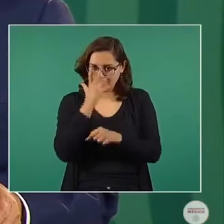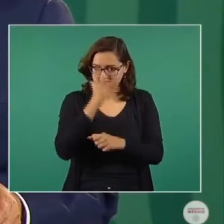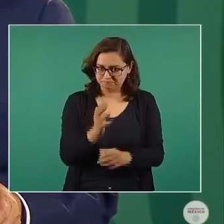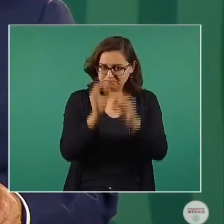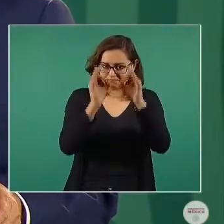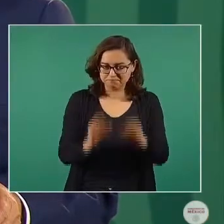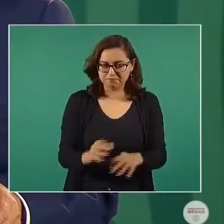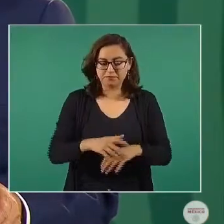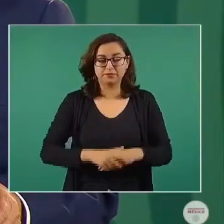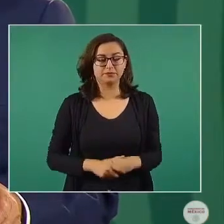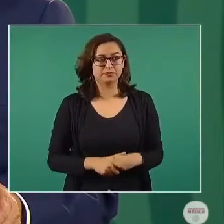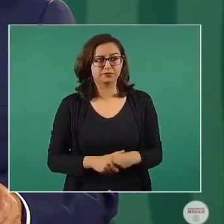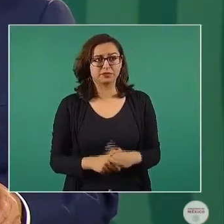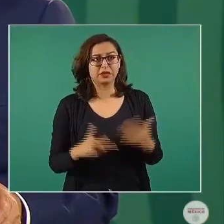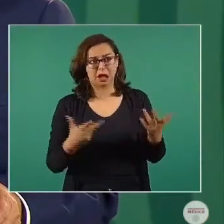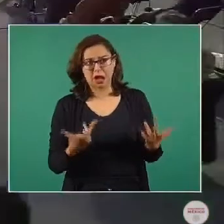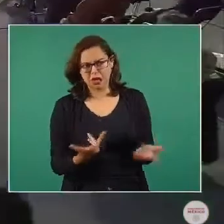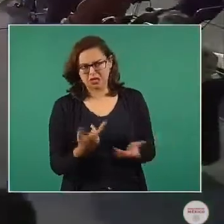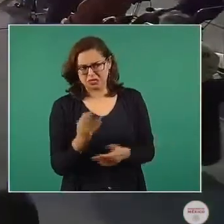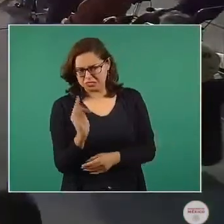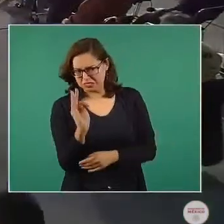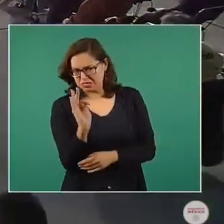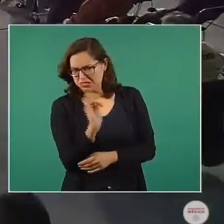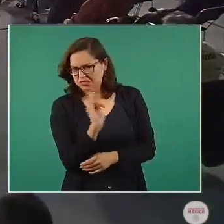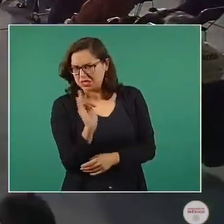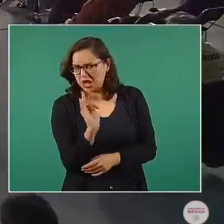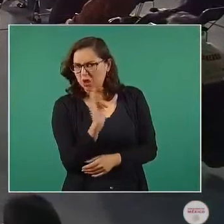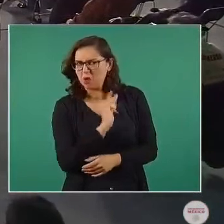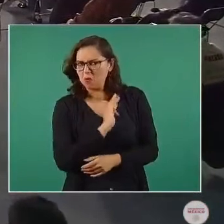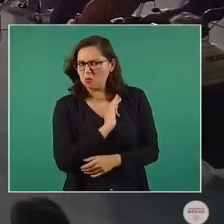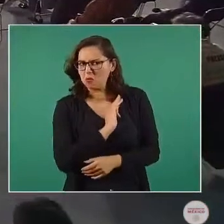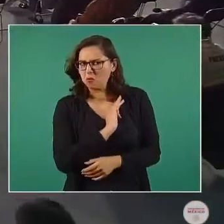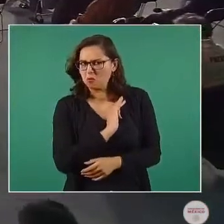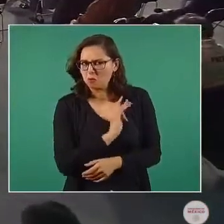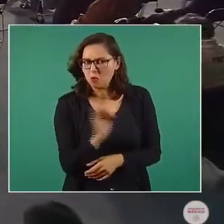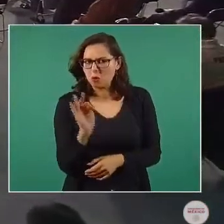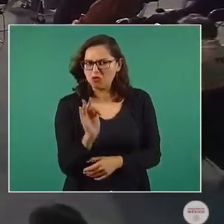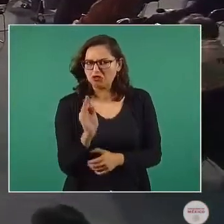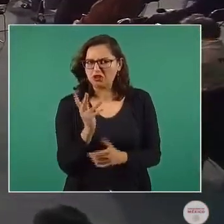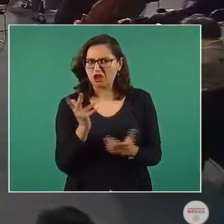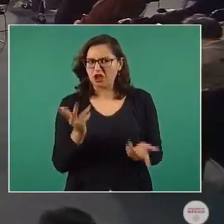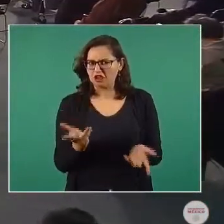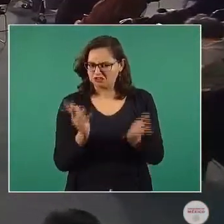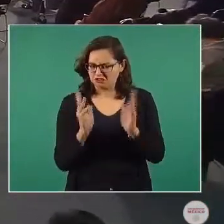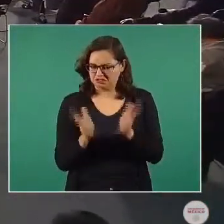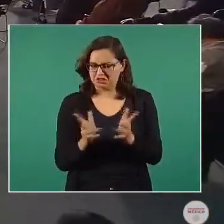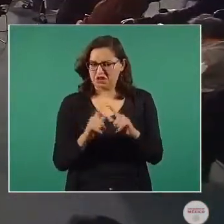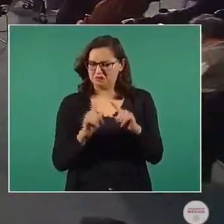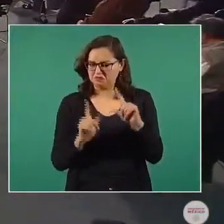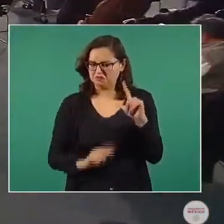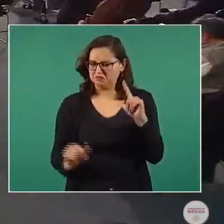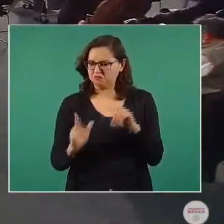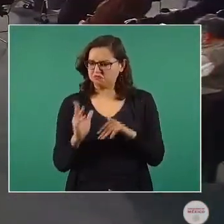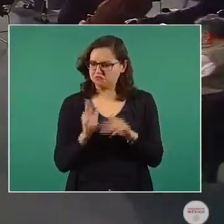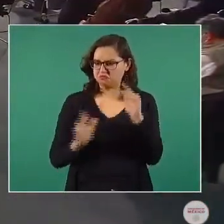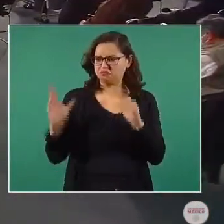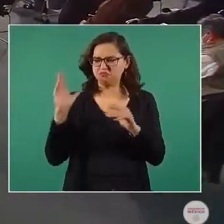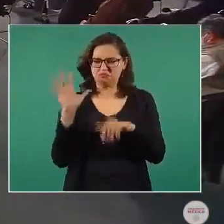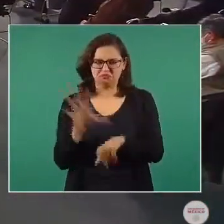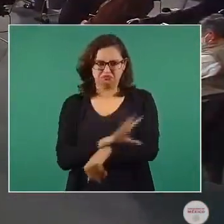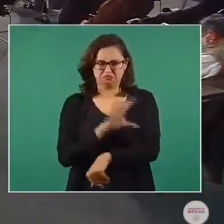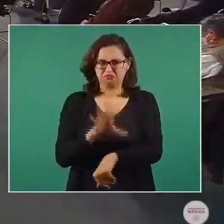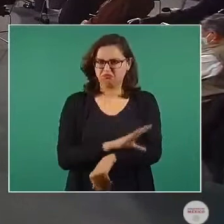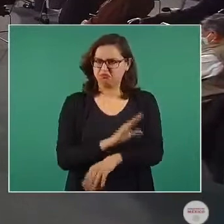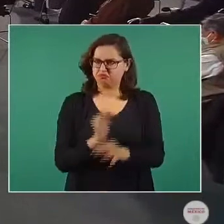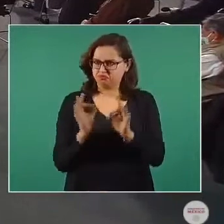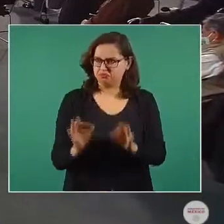rectitud. ¿Y no sería más conveniente que quedara precisamente en esta estrategia de soberanía nacional en el tema energético, para que la Comisión